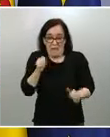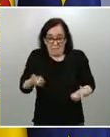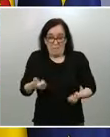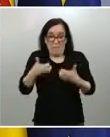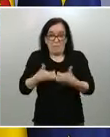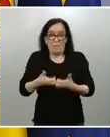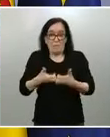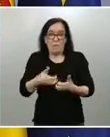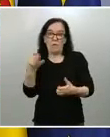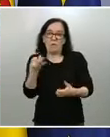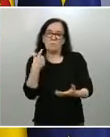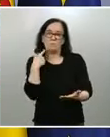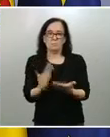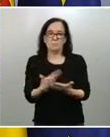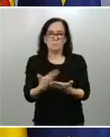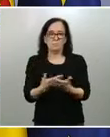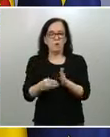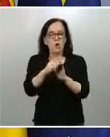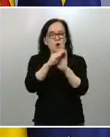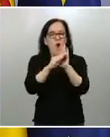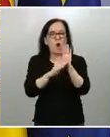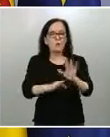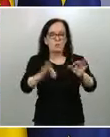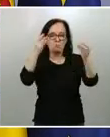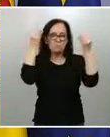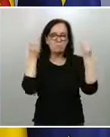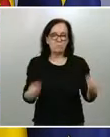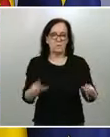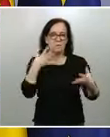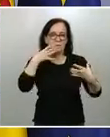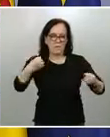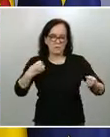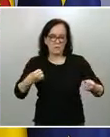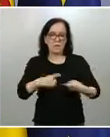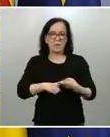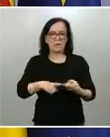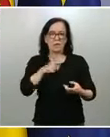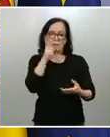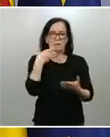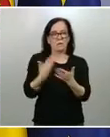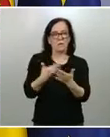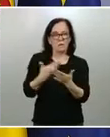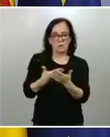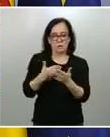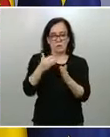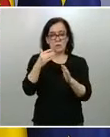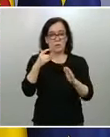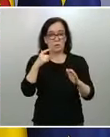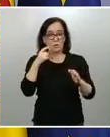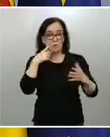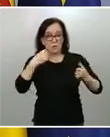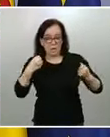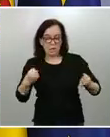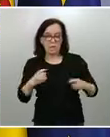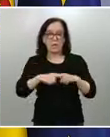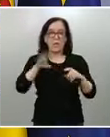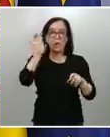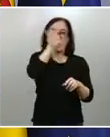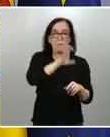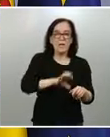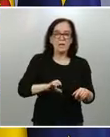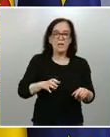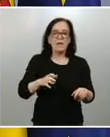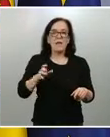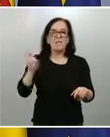las condiciones sanitarias tenemos que garantizar las conexiones sanitarias respecto de los países de origen también